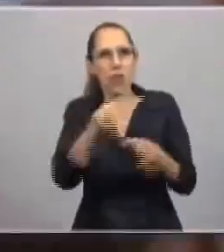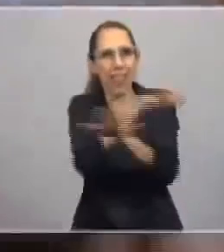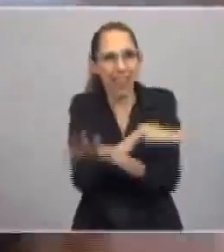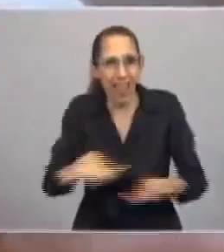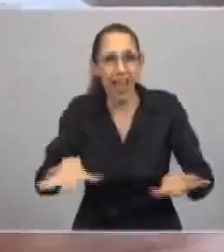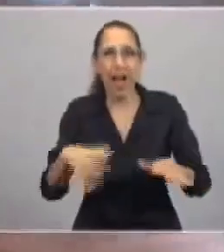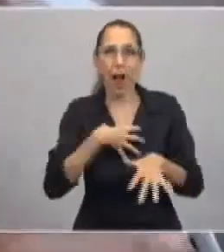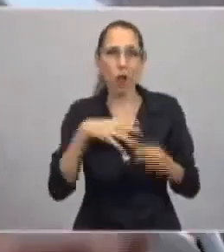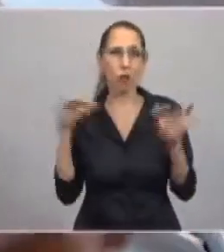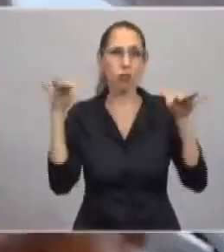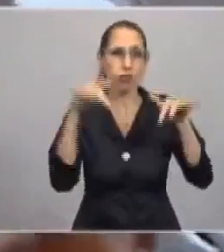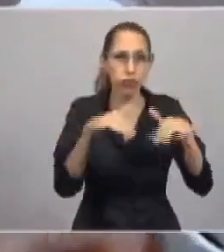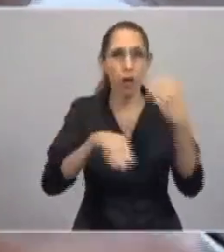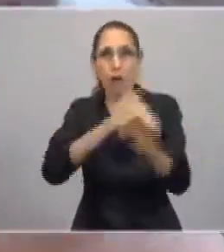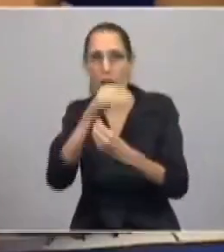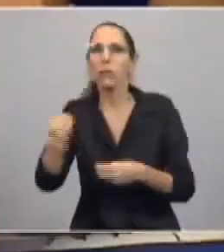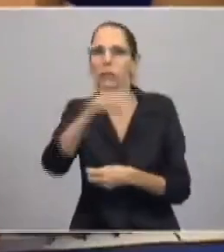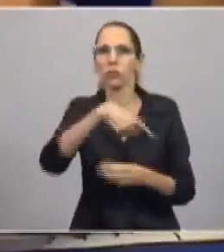y a sus familias.